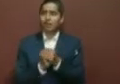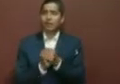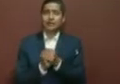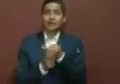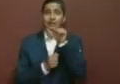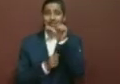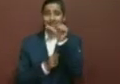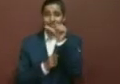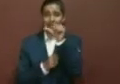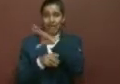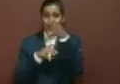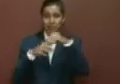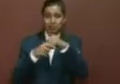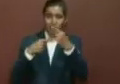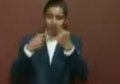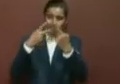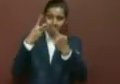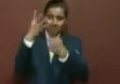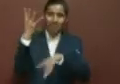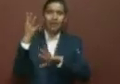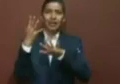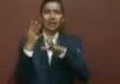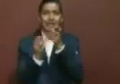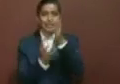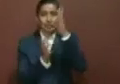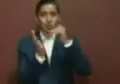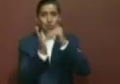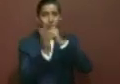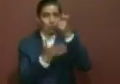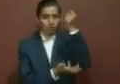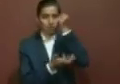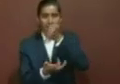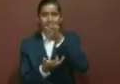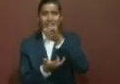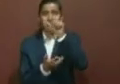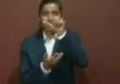16 acciones las que se van a ejecutar con estos 5 millones, va a haber